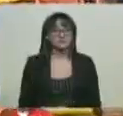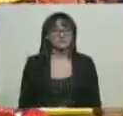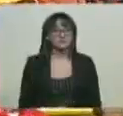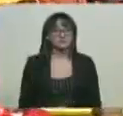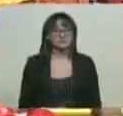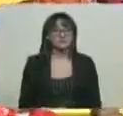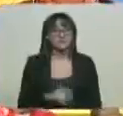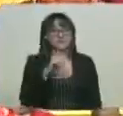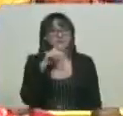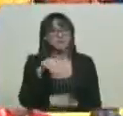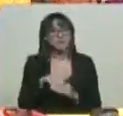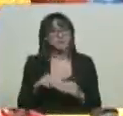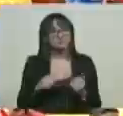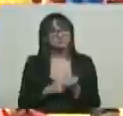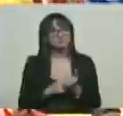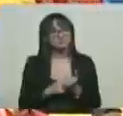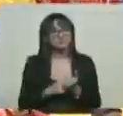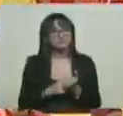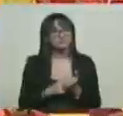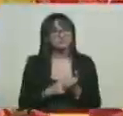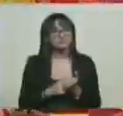por quién van a votar?